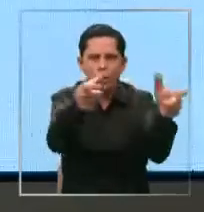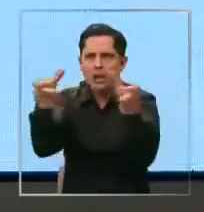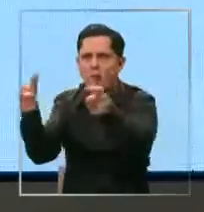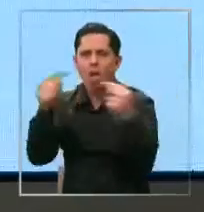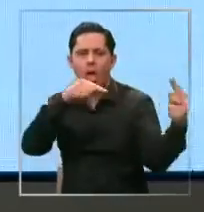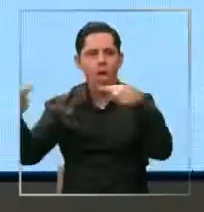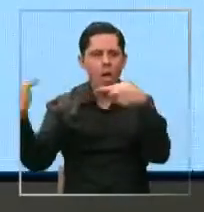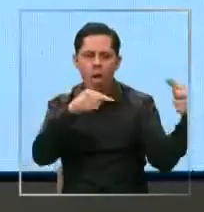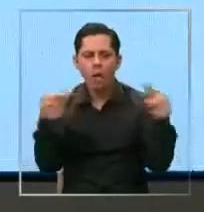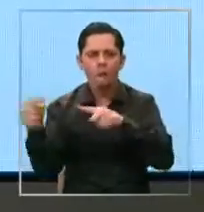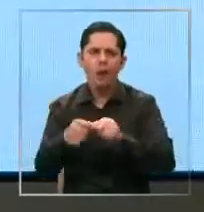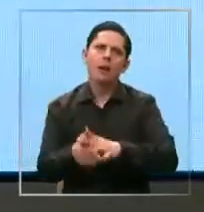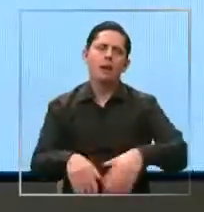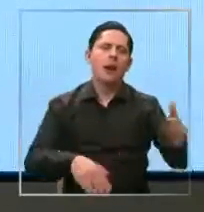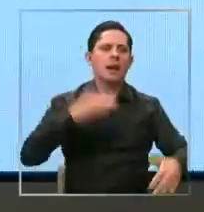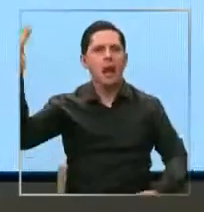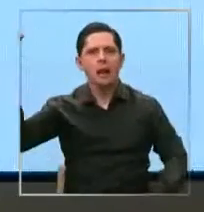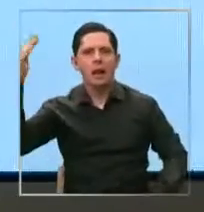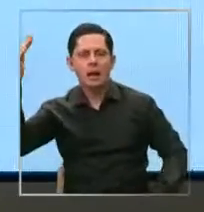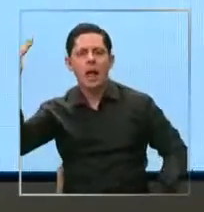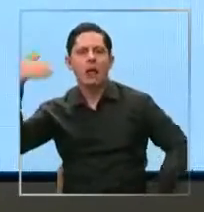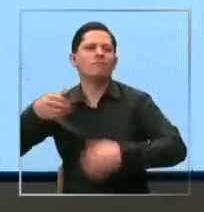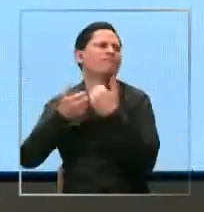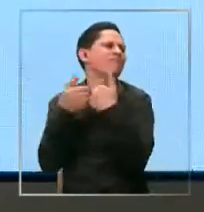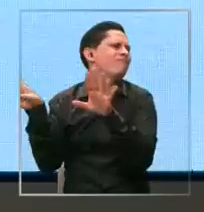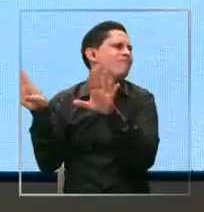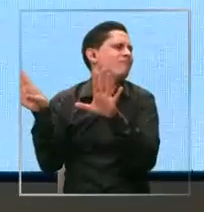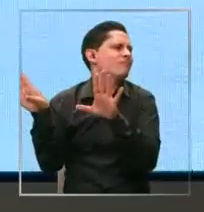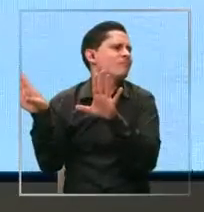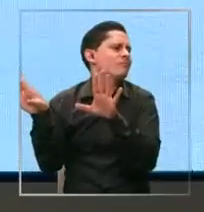en la élite respecto de si la derecha se sube o se baja la agenda de seguridad.